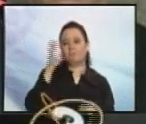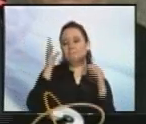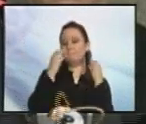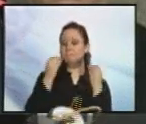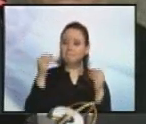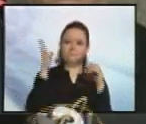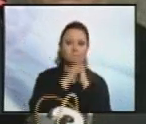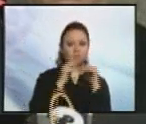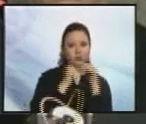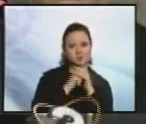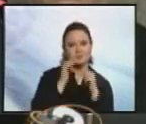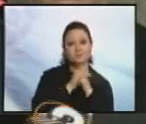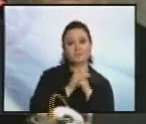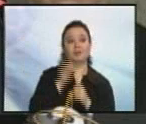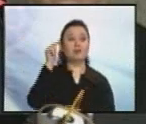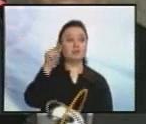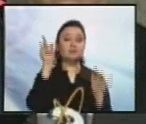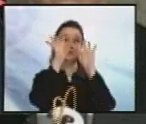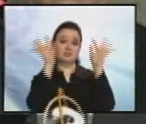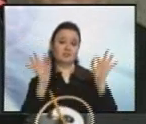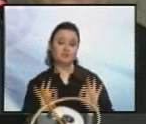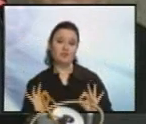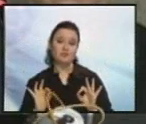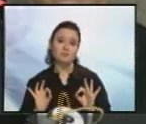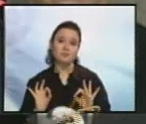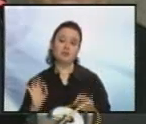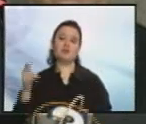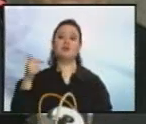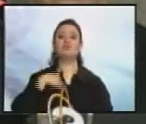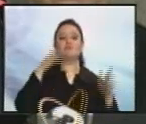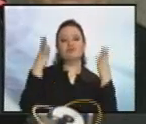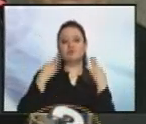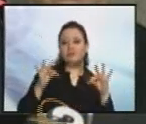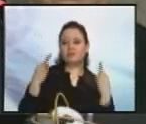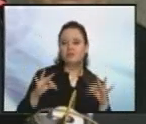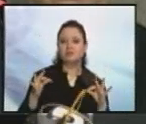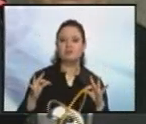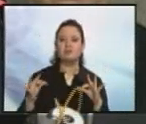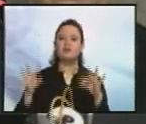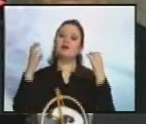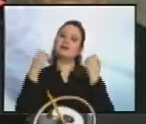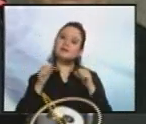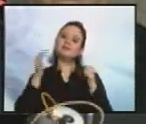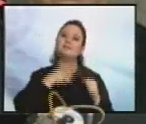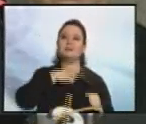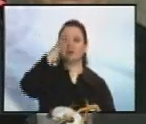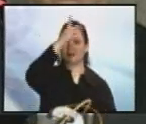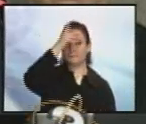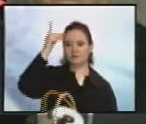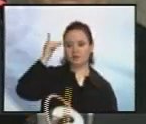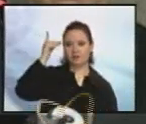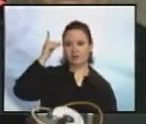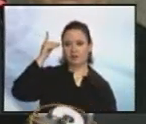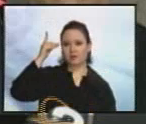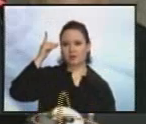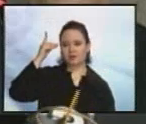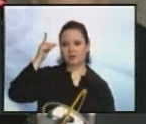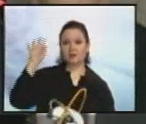pesares. De esa manera es que traté de hacer mi tarea sin